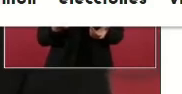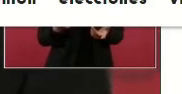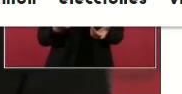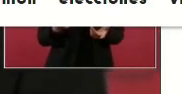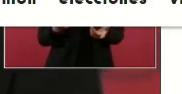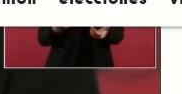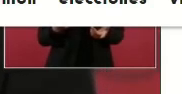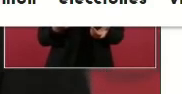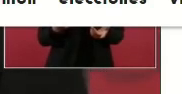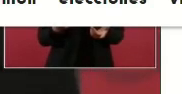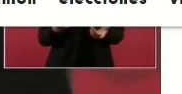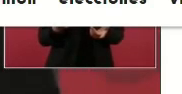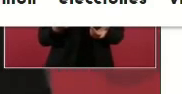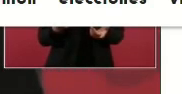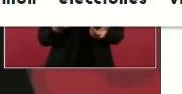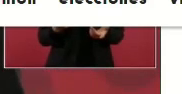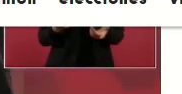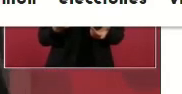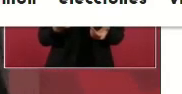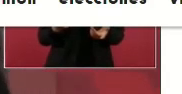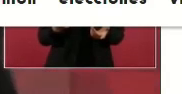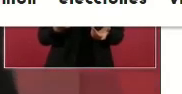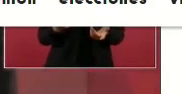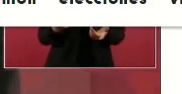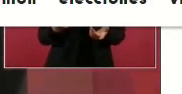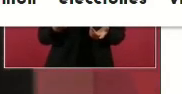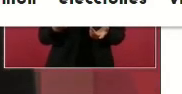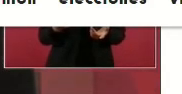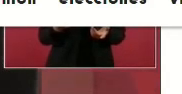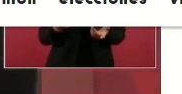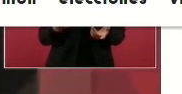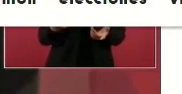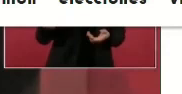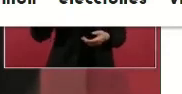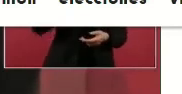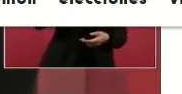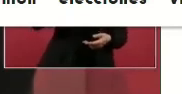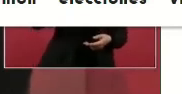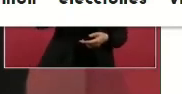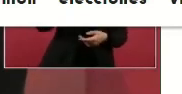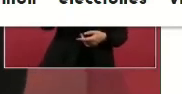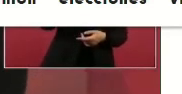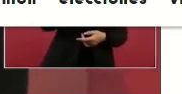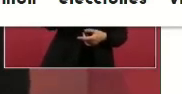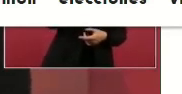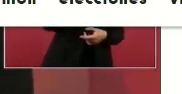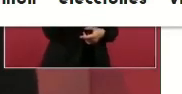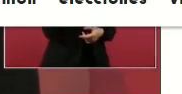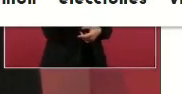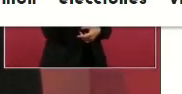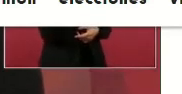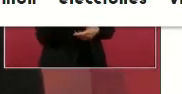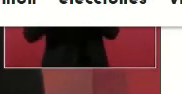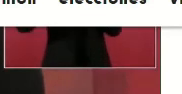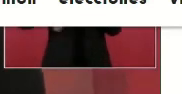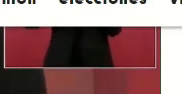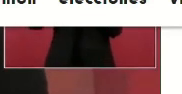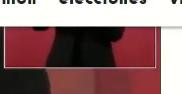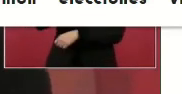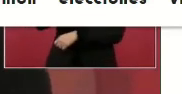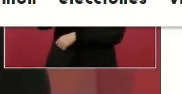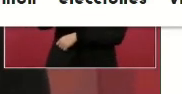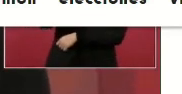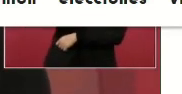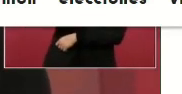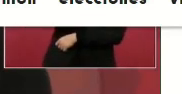17 años de estar en prisión sin una sentencia por el delito de secuestro el presidente volvió a